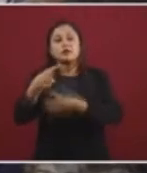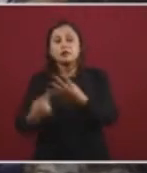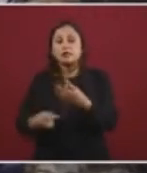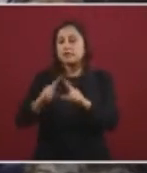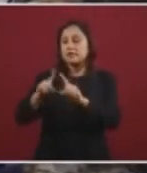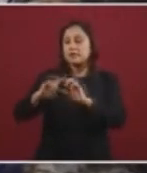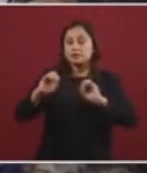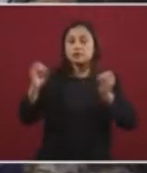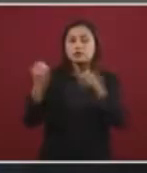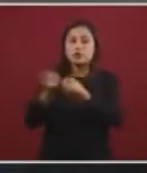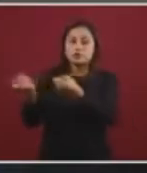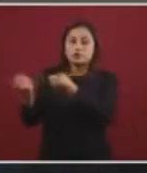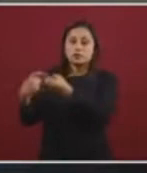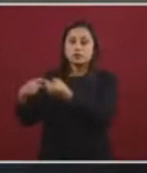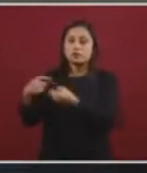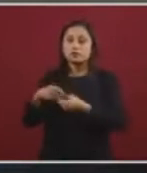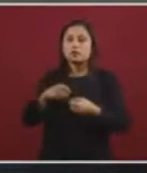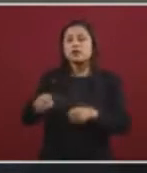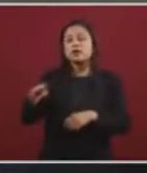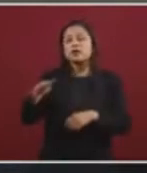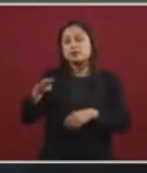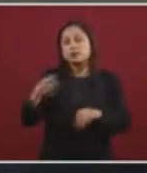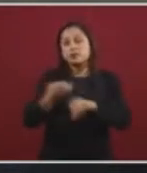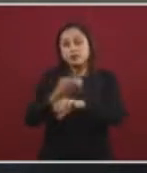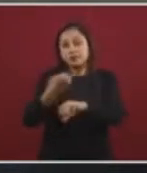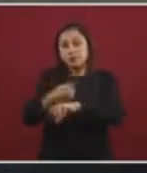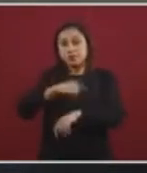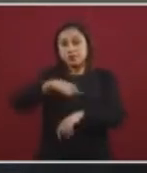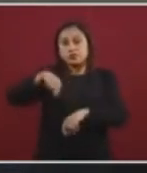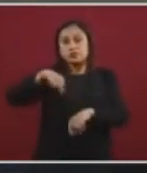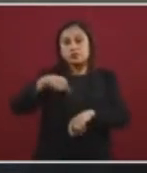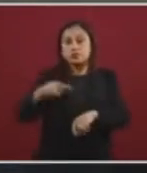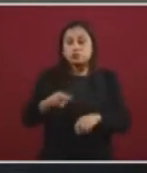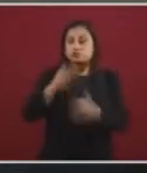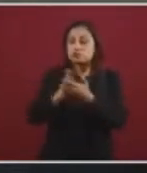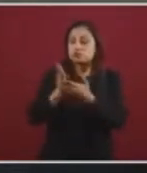organizaciones y periodistas de más de 19 estados con los que hemos hablado en estos días.